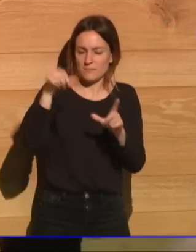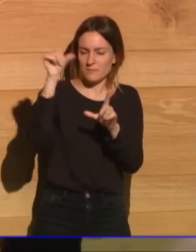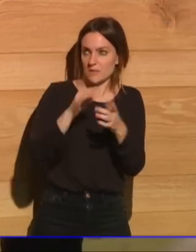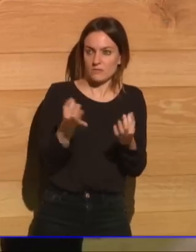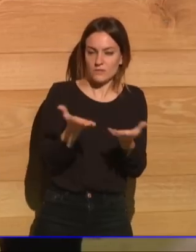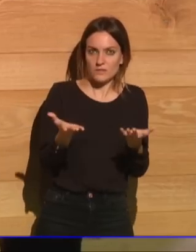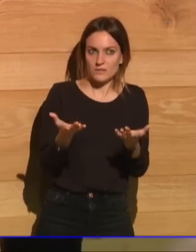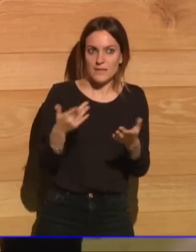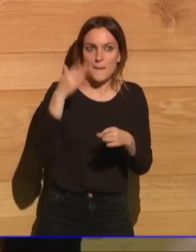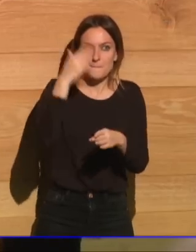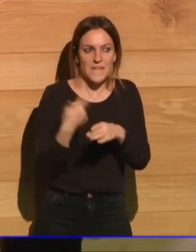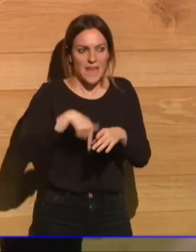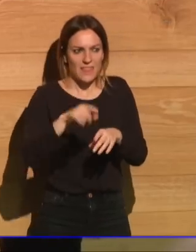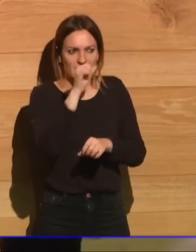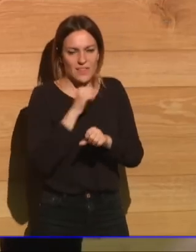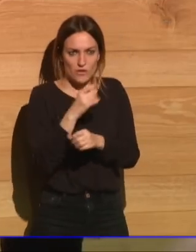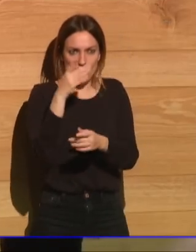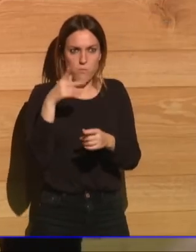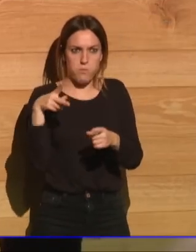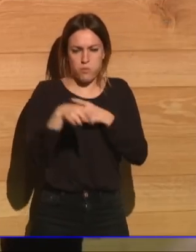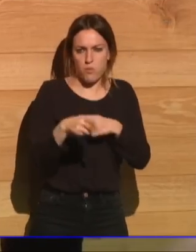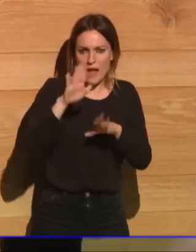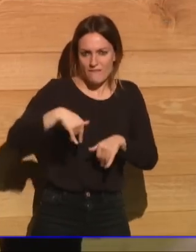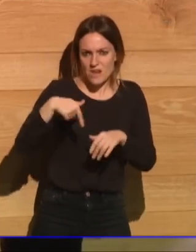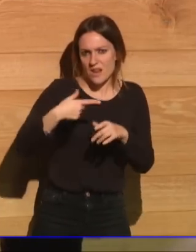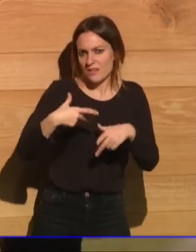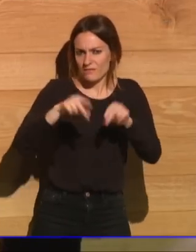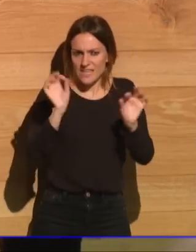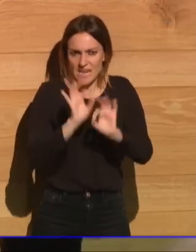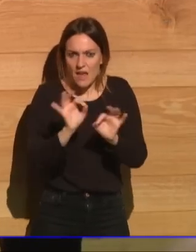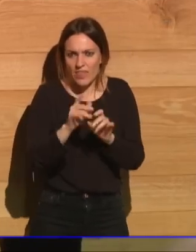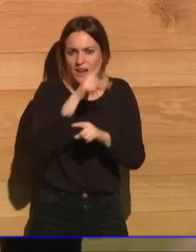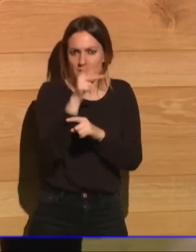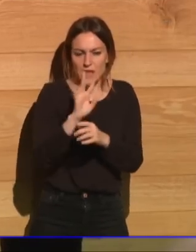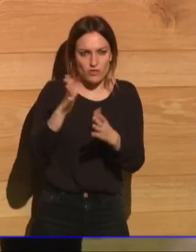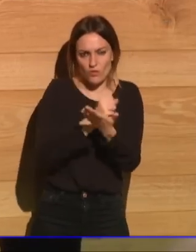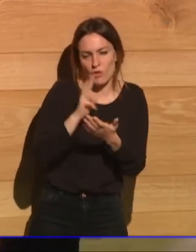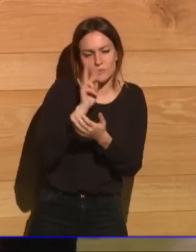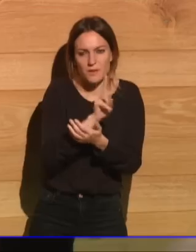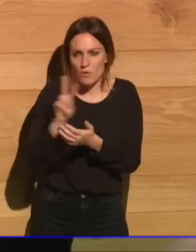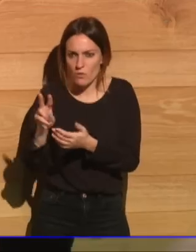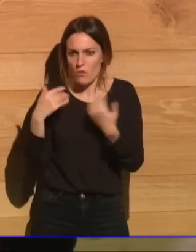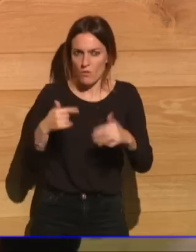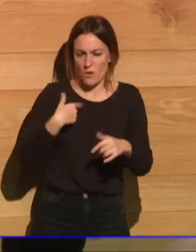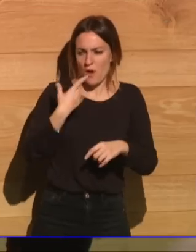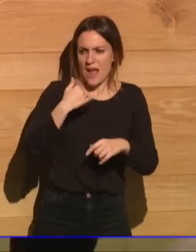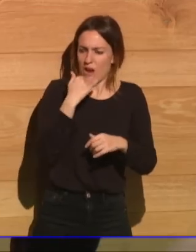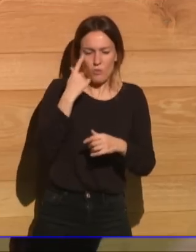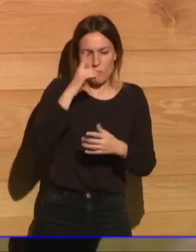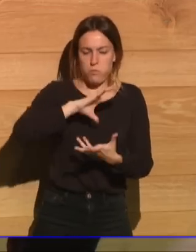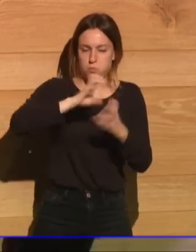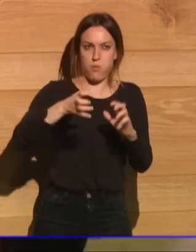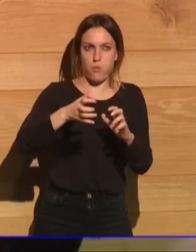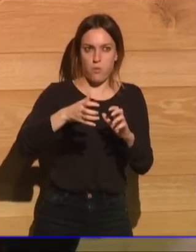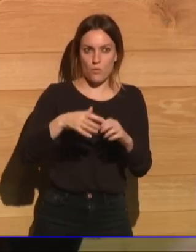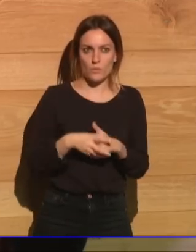una canción cortan que- y la dejan la canción sin terminar y no acaban si todos lo- así si- mirando a cámara? si lo pensamos Eso es que- fue lo que me hizo estallar la cabeza a mí cuando la vi.